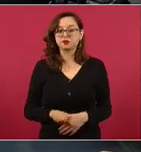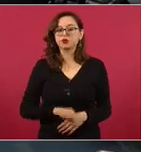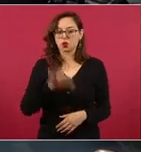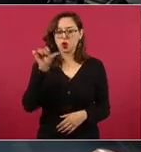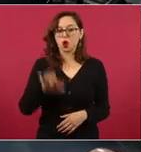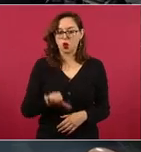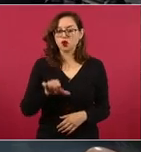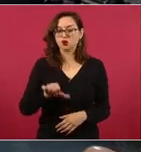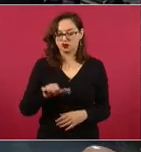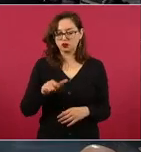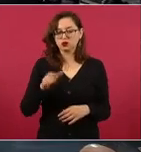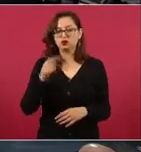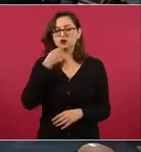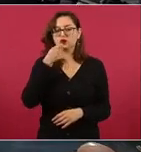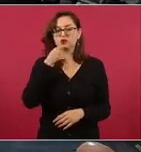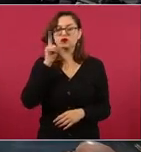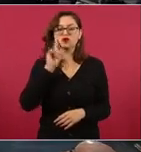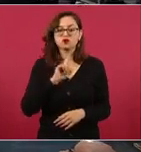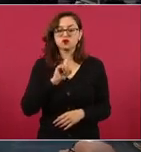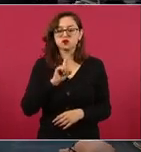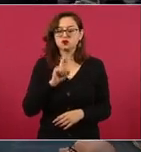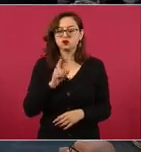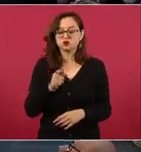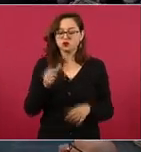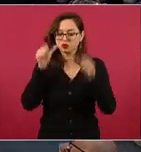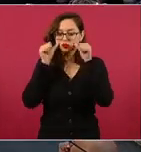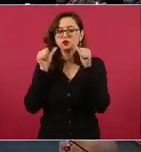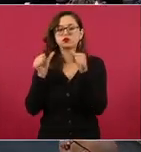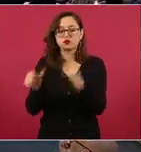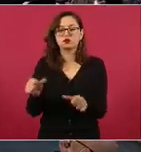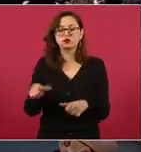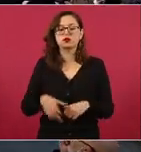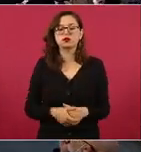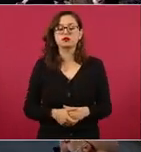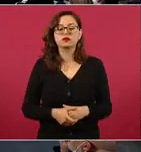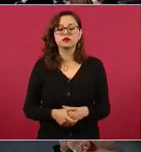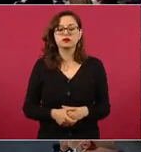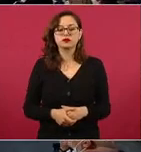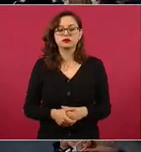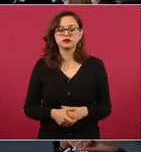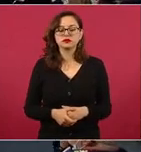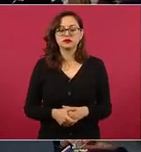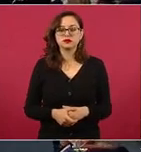lo primero que planteaste es. Ah, está